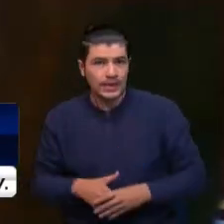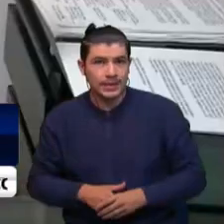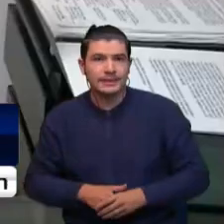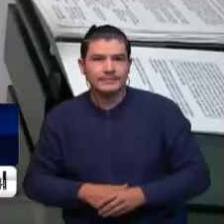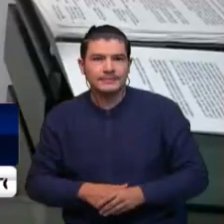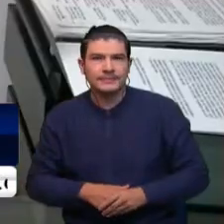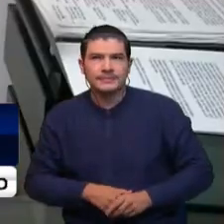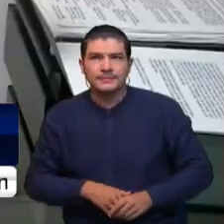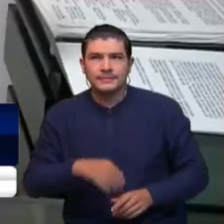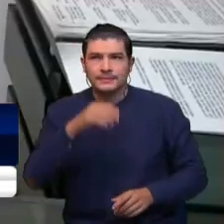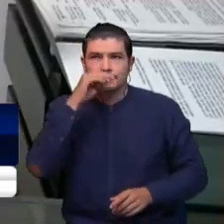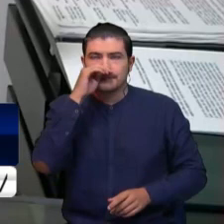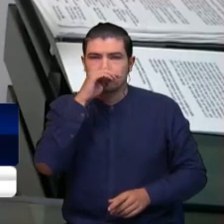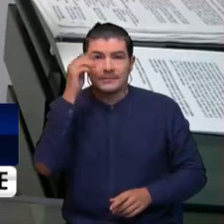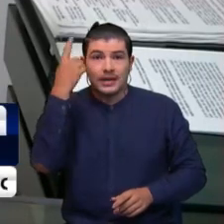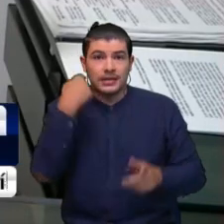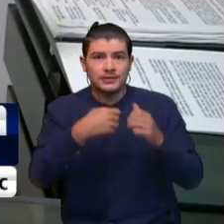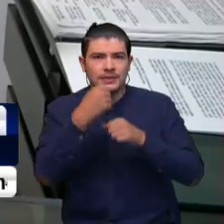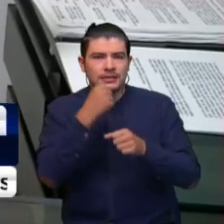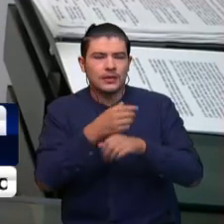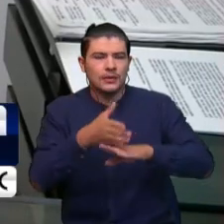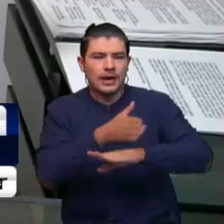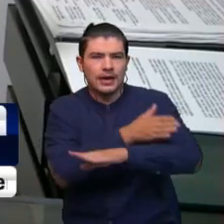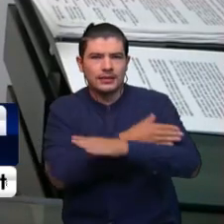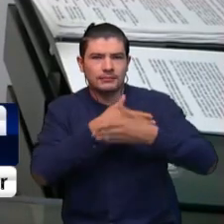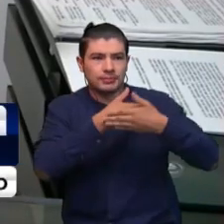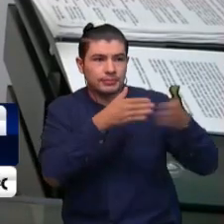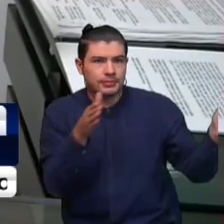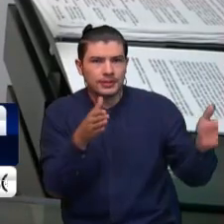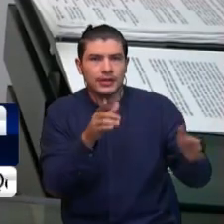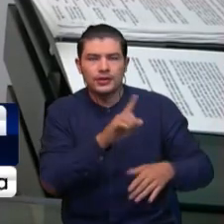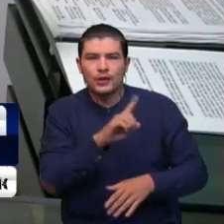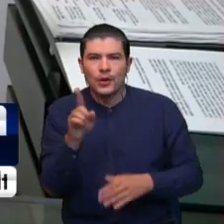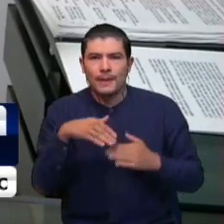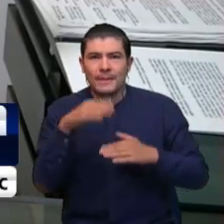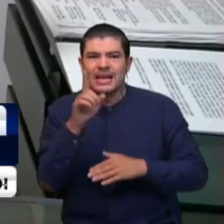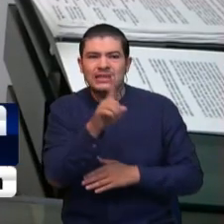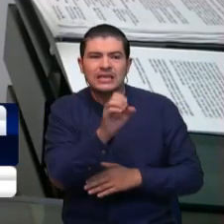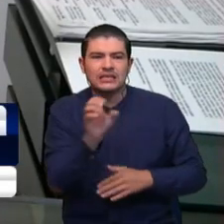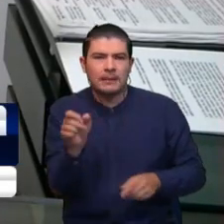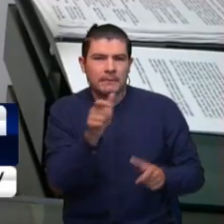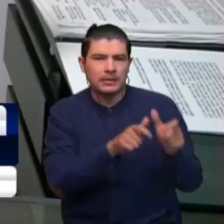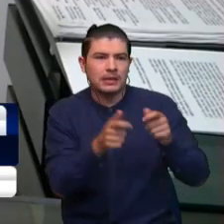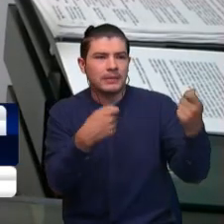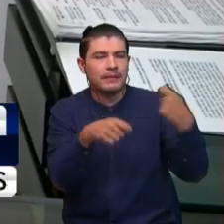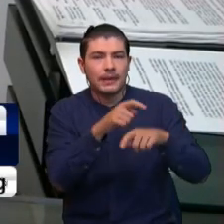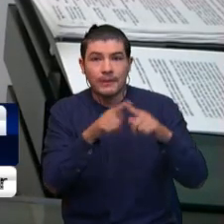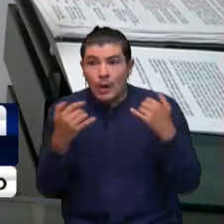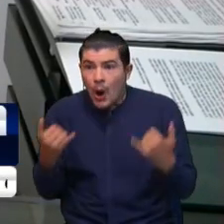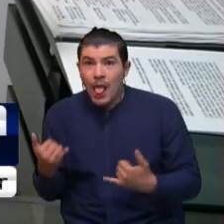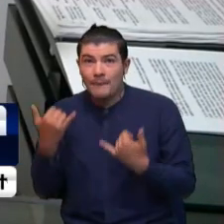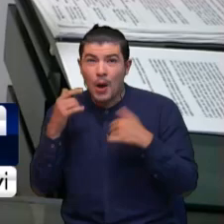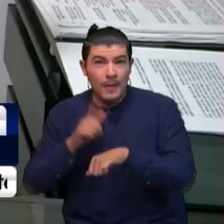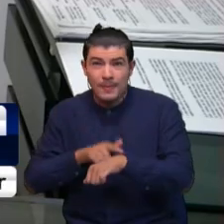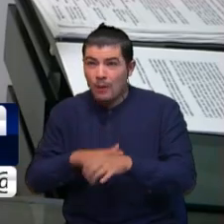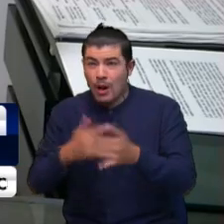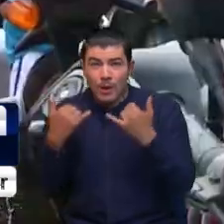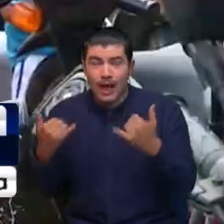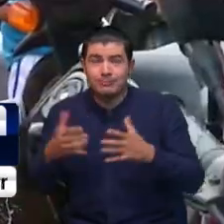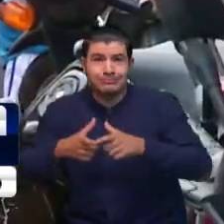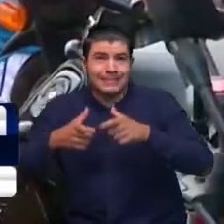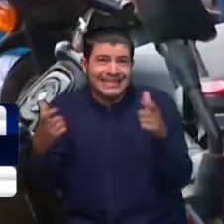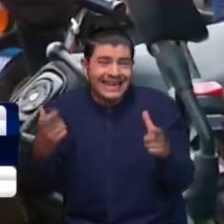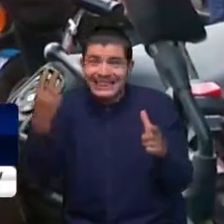abrir los la frontera no habían más de 100 vendedores ambulantes en este momento hay